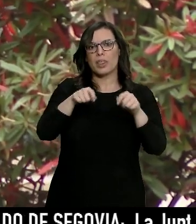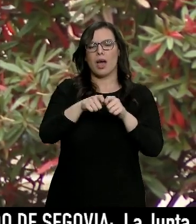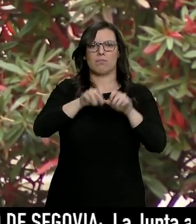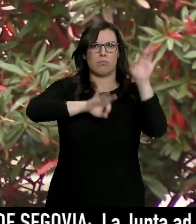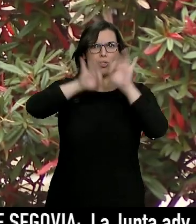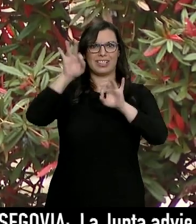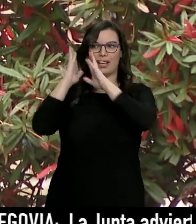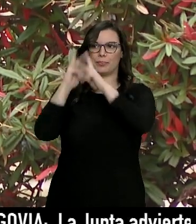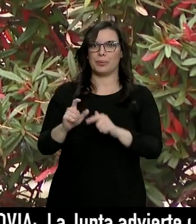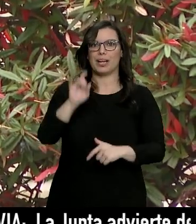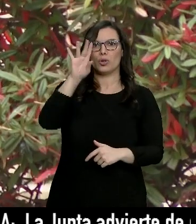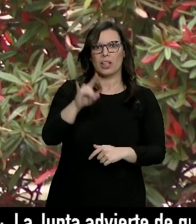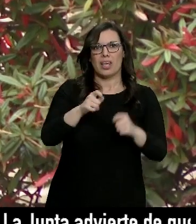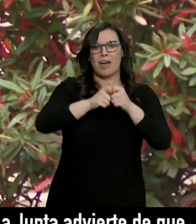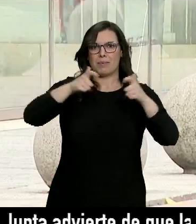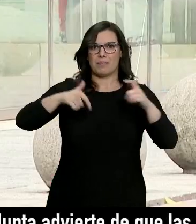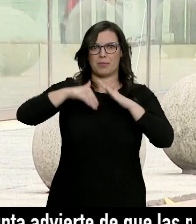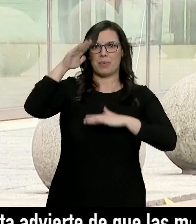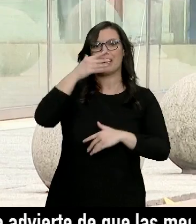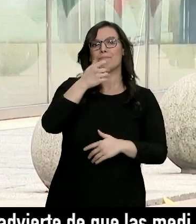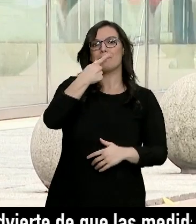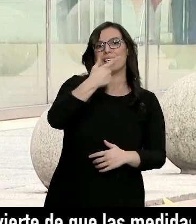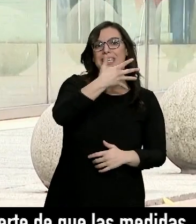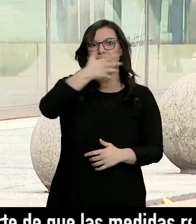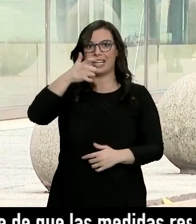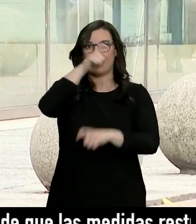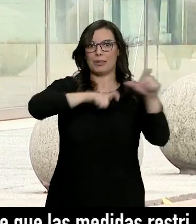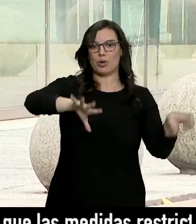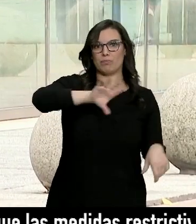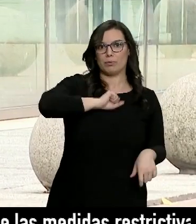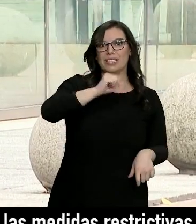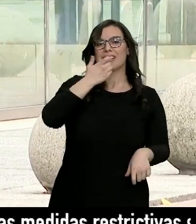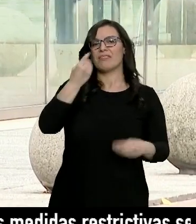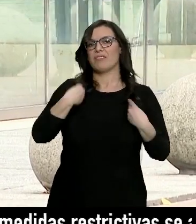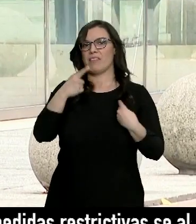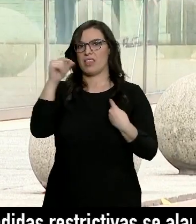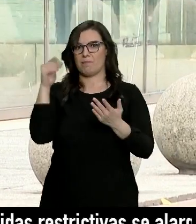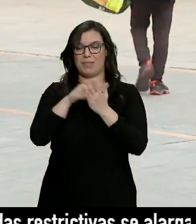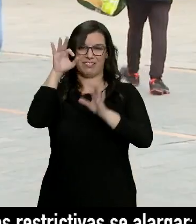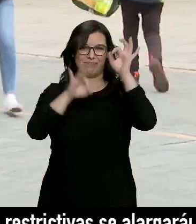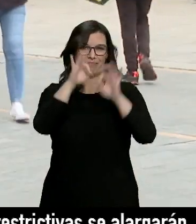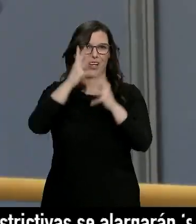incidencia a 14 días, que roza ya los 1.500 casos por 100.000 habitantes.